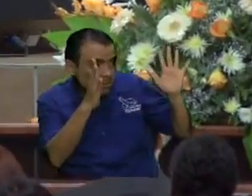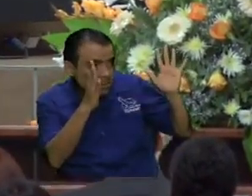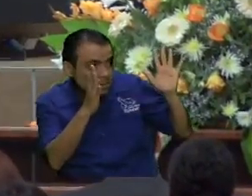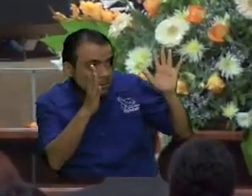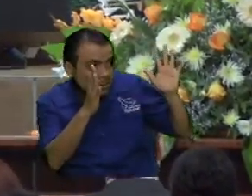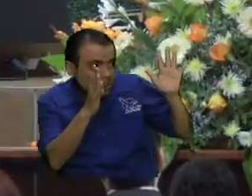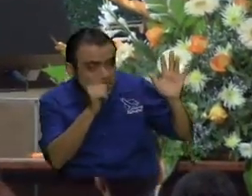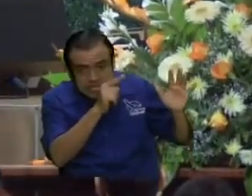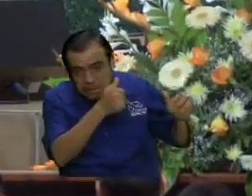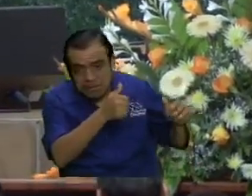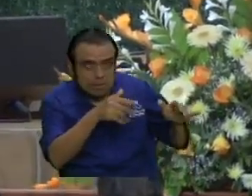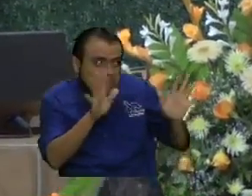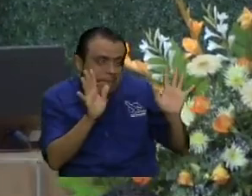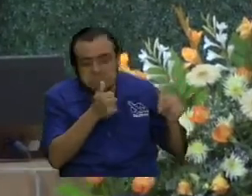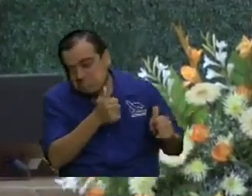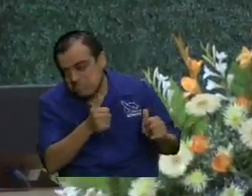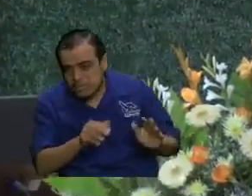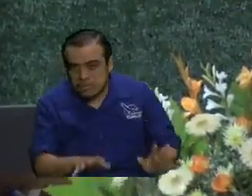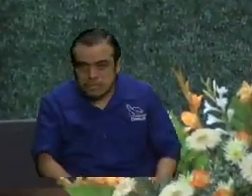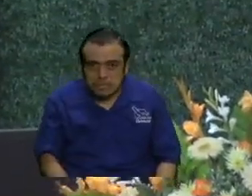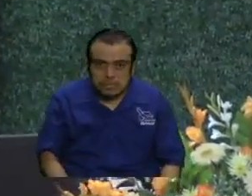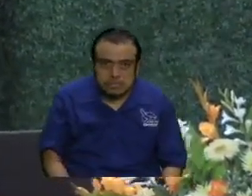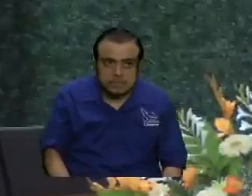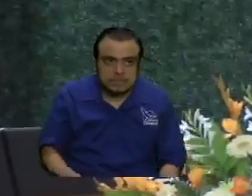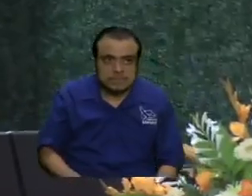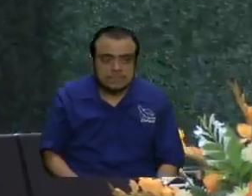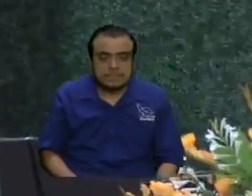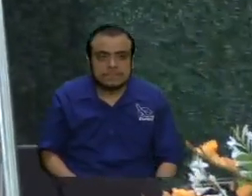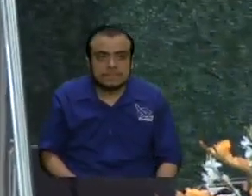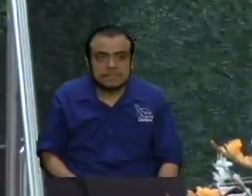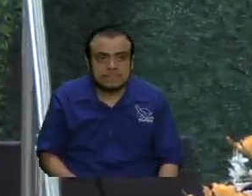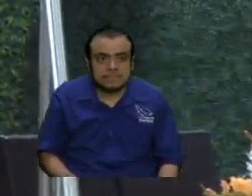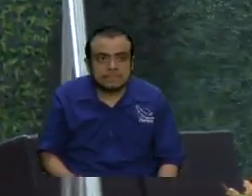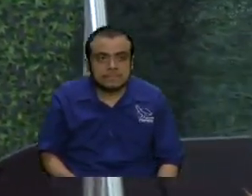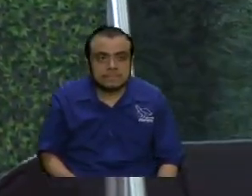me quede callado pues dije hoy se los cuento a los hermanos les voy a chismosear a los hermanos